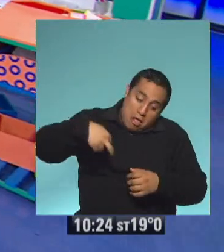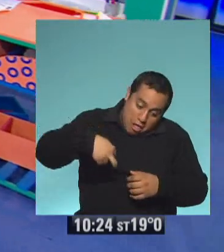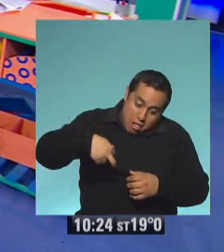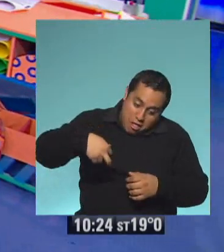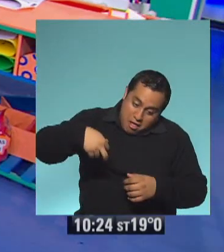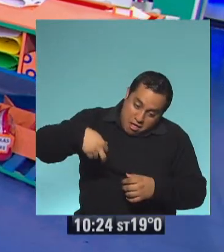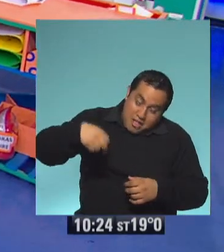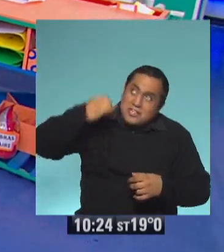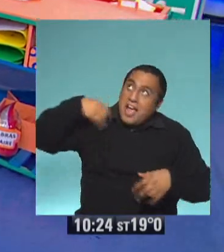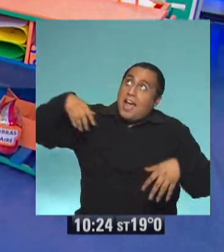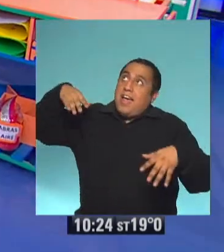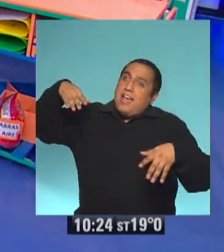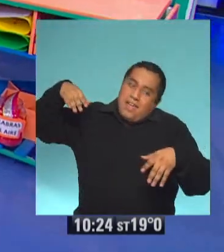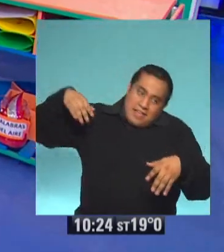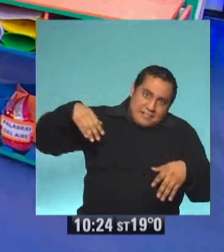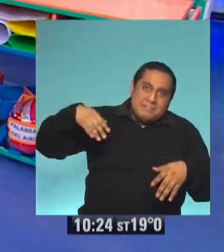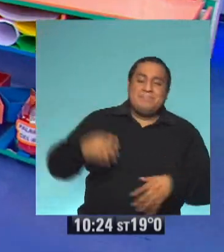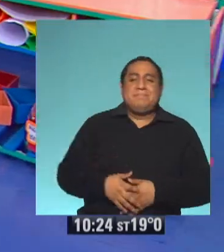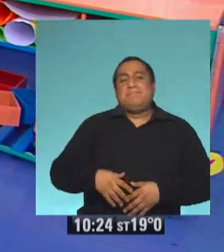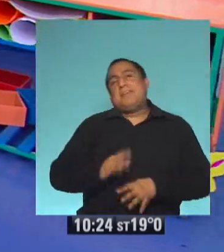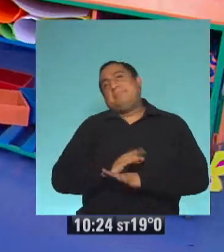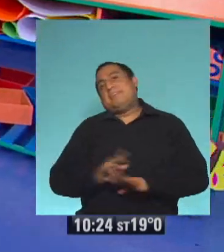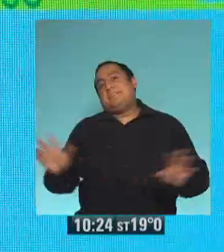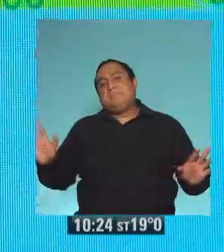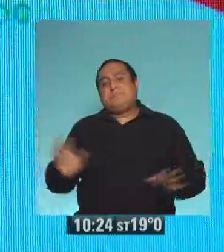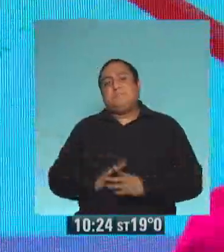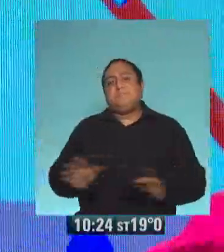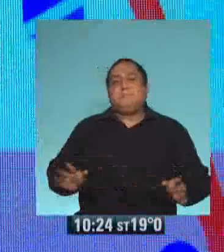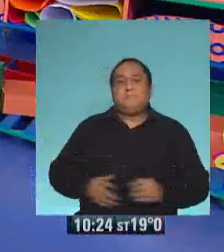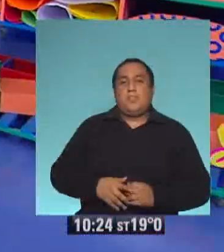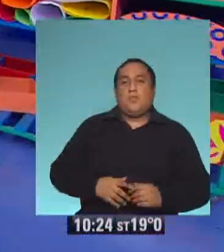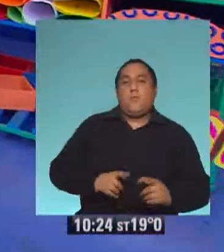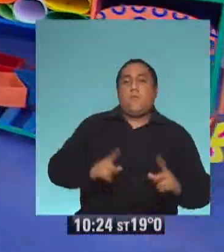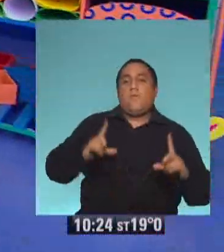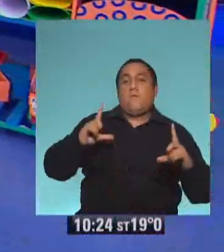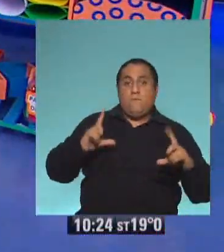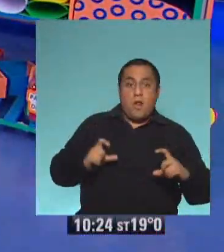bueno, volado. Bueno, en fin. En bueno. fin, en fin, mirá. ¡Sigo volando!